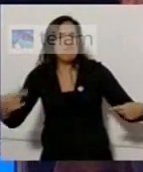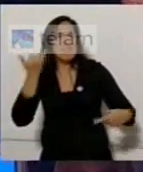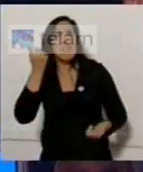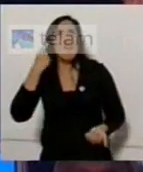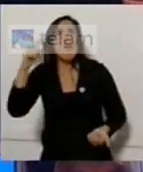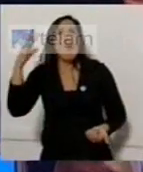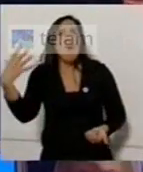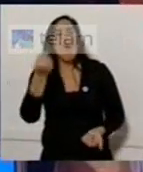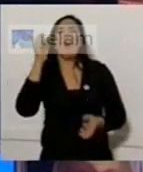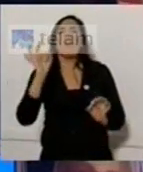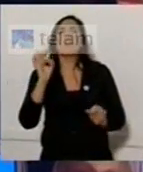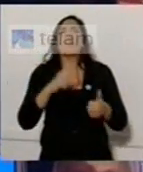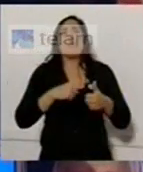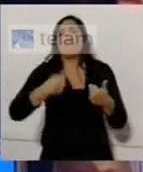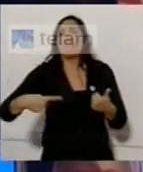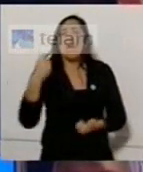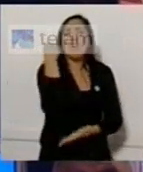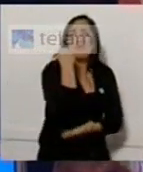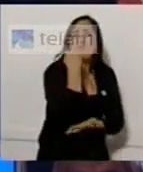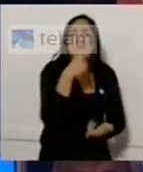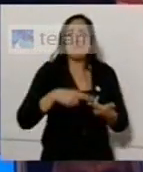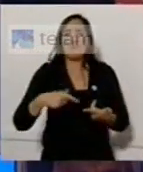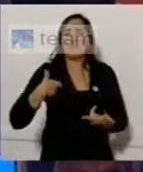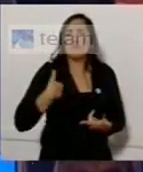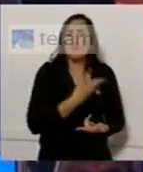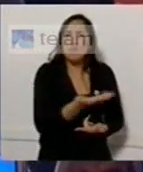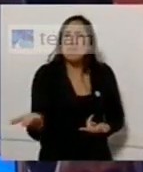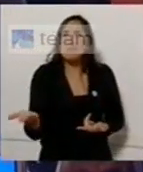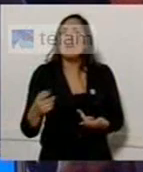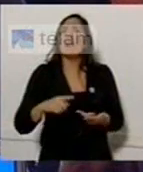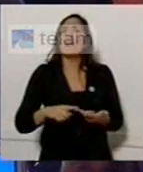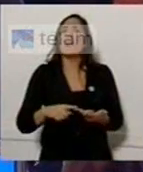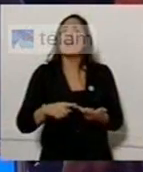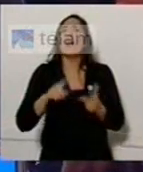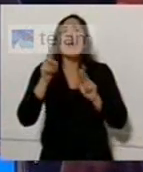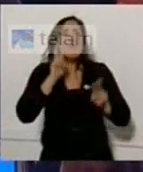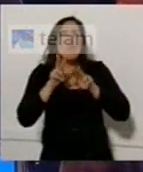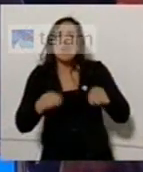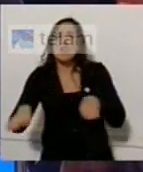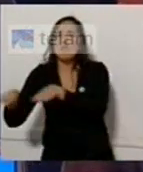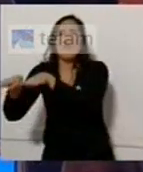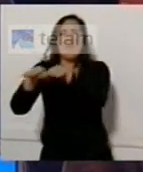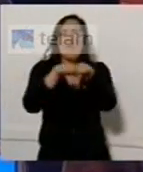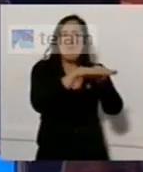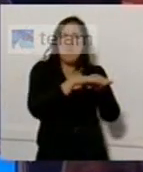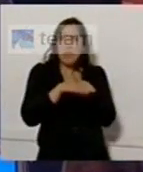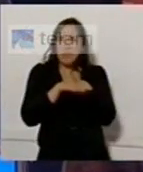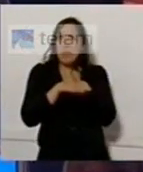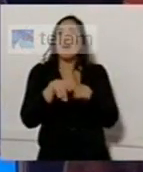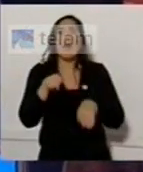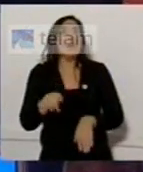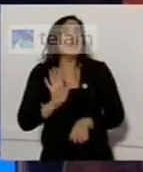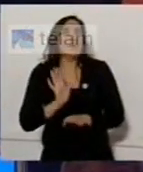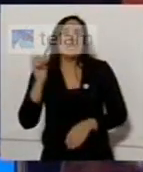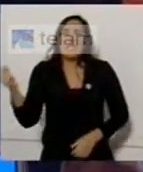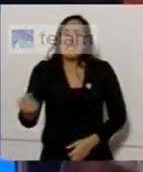que van desde lo económico a lo social, hasta lo estrictamente igualitario, como fue otro gran hito